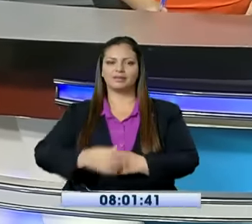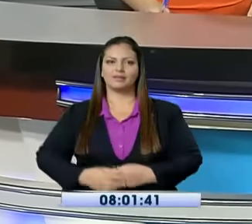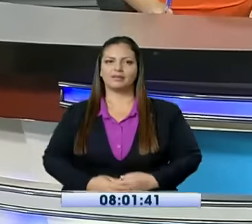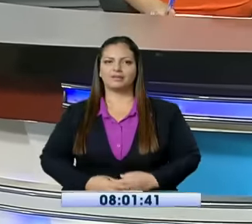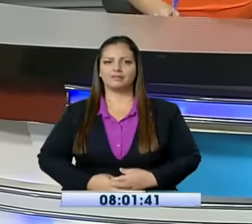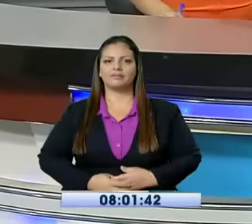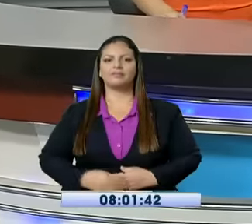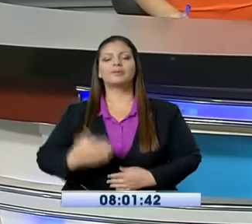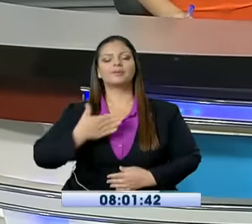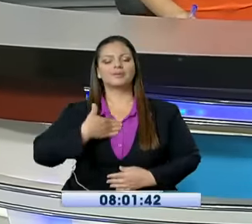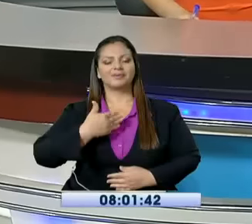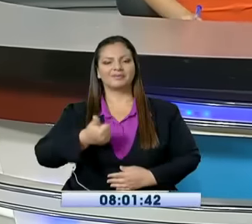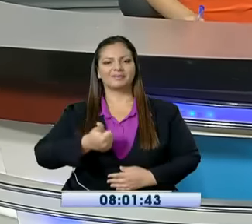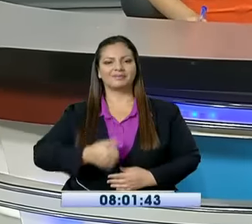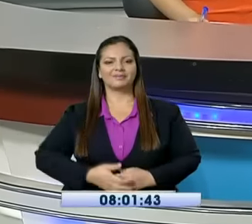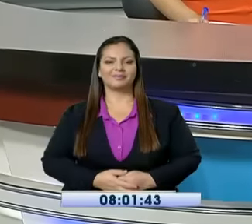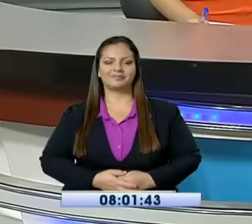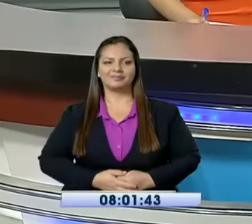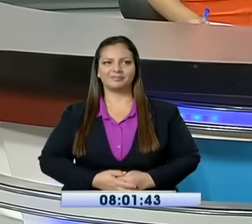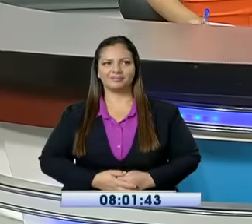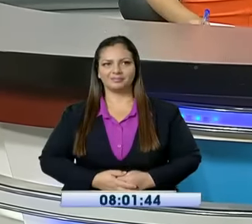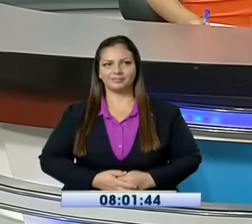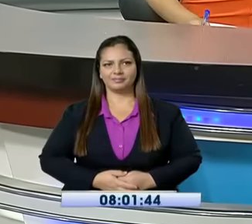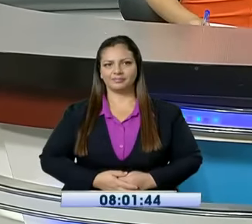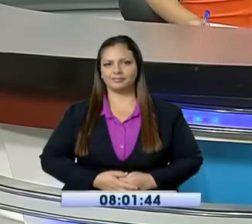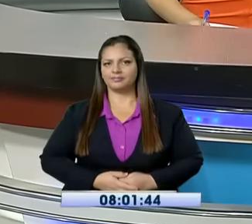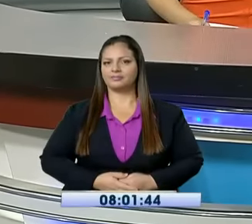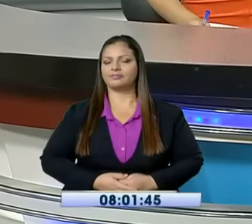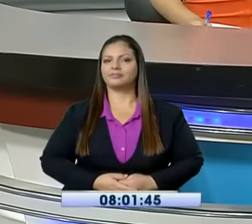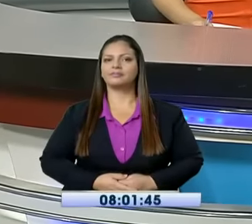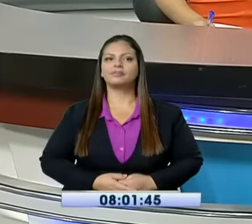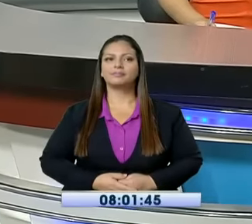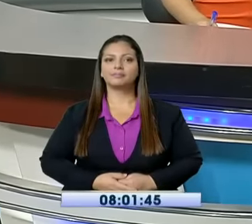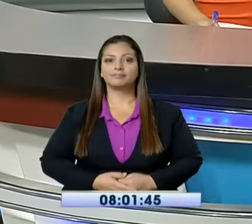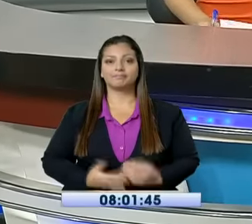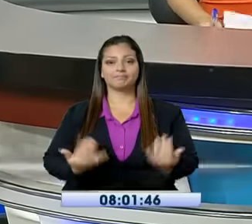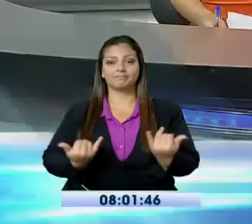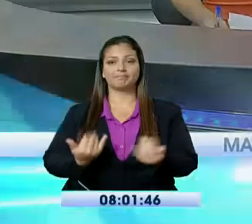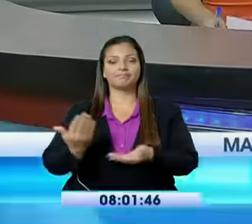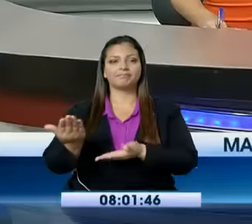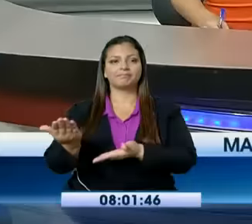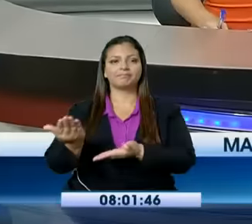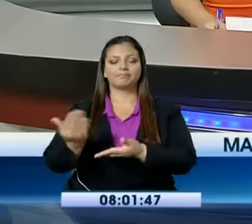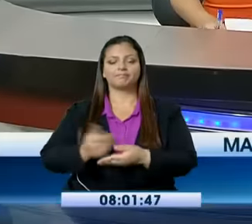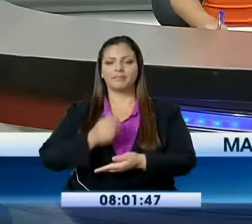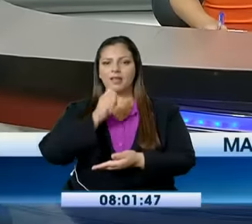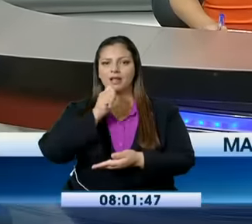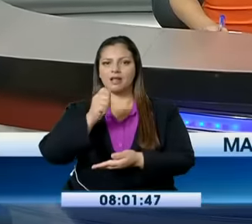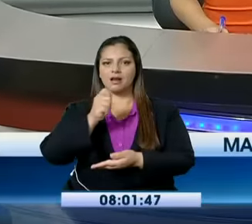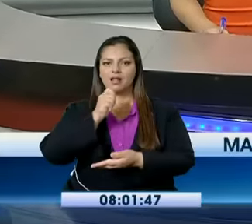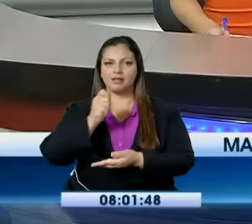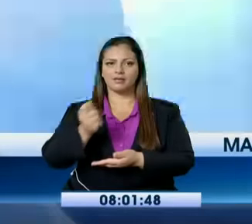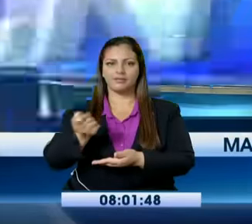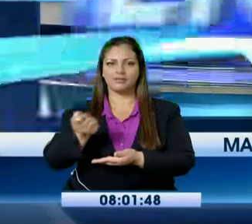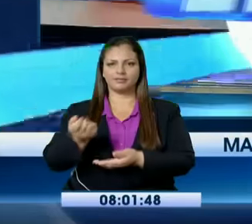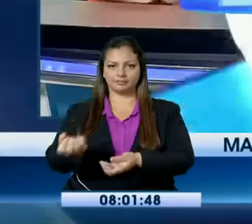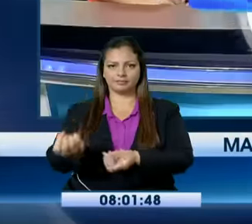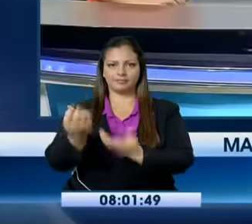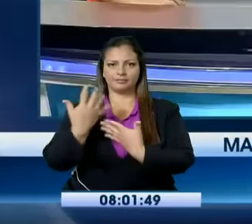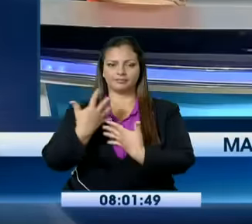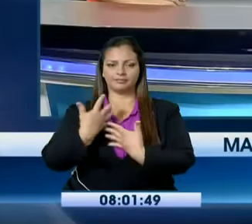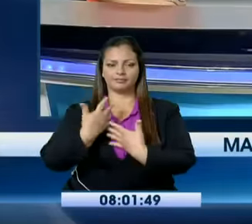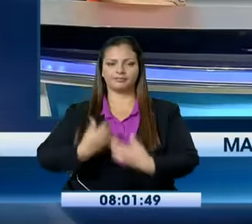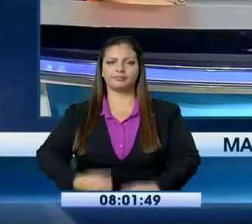amigos televidentes? 7 del sexto, ¿no? Así es. Y Enrique ya está listo también. Ya está listo, Enrique. Bueno, para entonces vamos información. Con él. Enrique, contigo inmediatamente